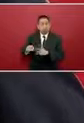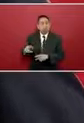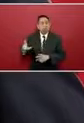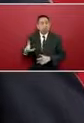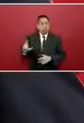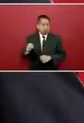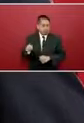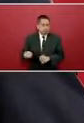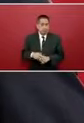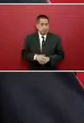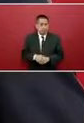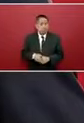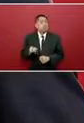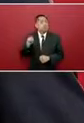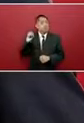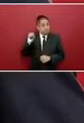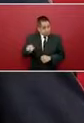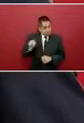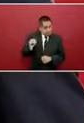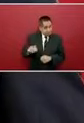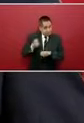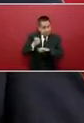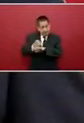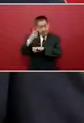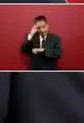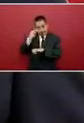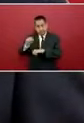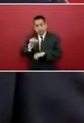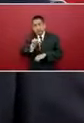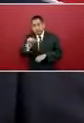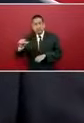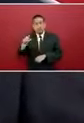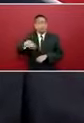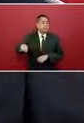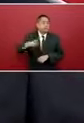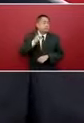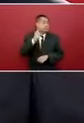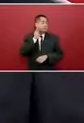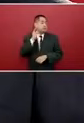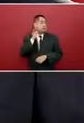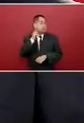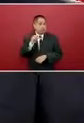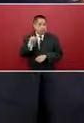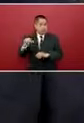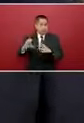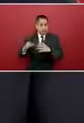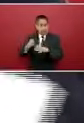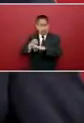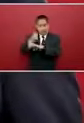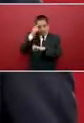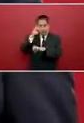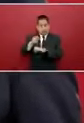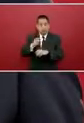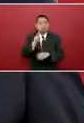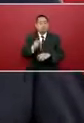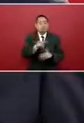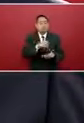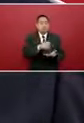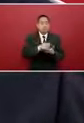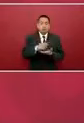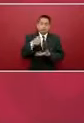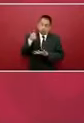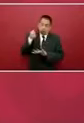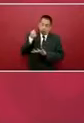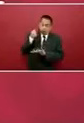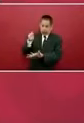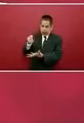que ahí se estableció que a los legisladores les entregaban un